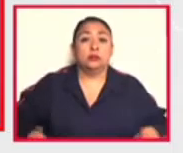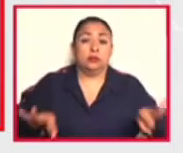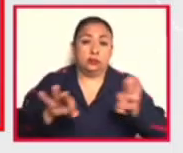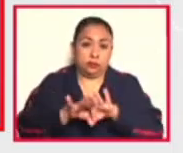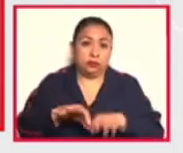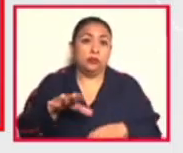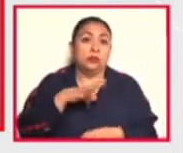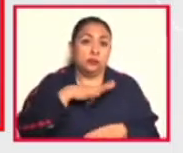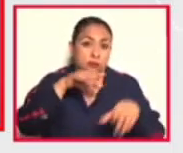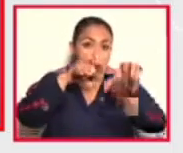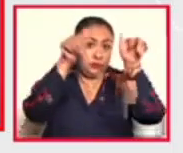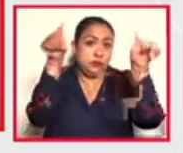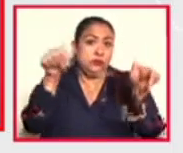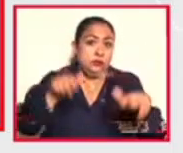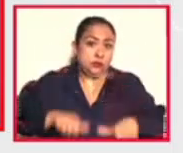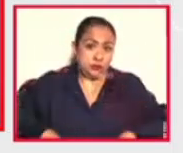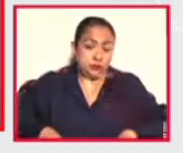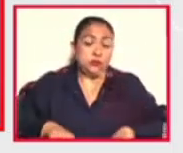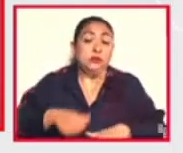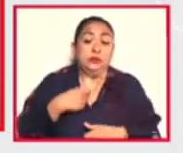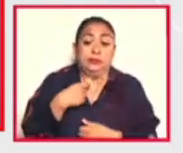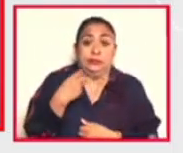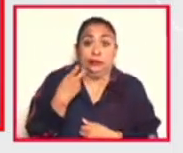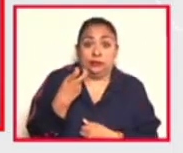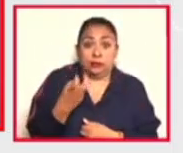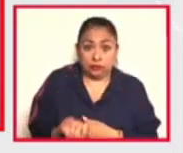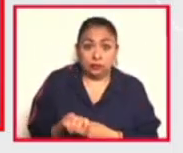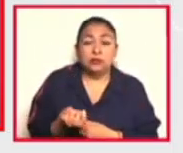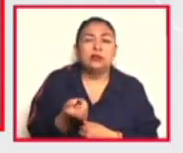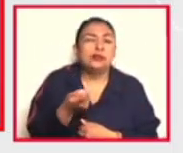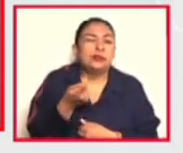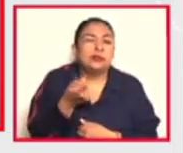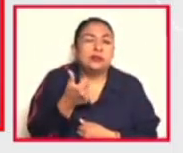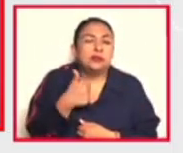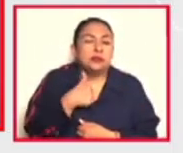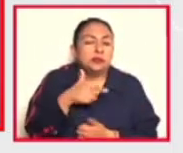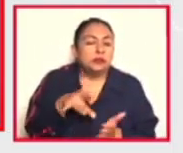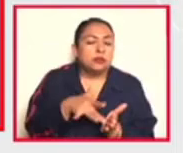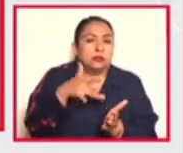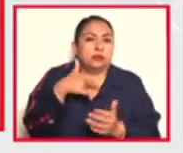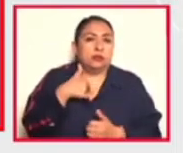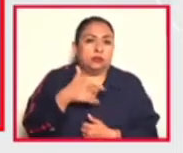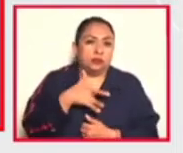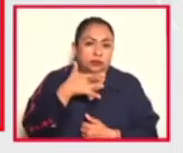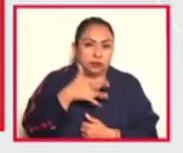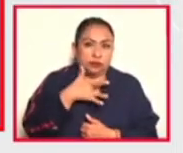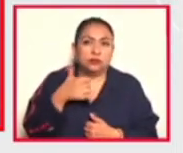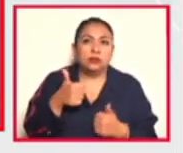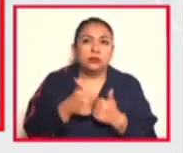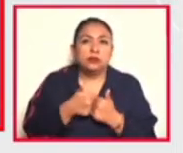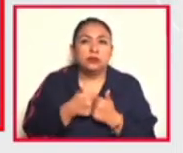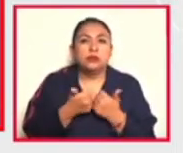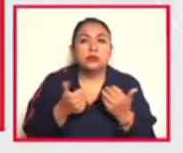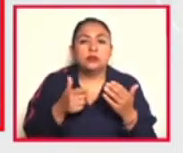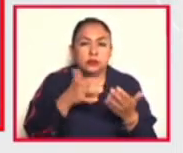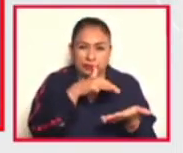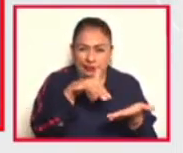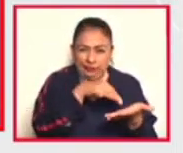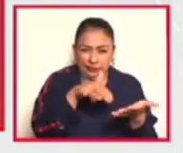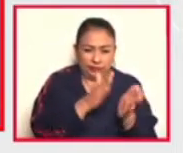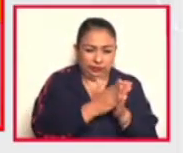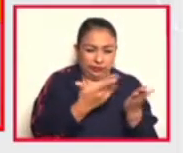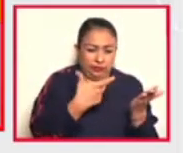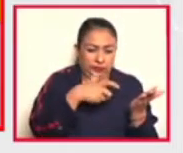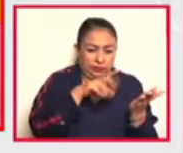el arte, ¿no? Y que de alguna manera es un poco lo que me inspiró con la lectura del Quijote. El